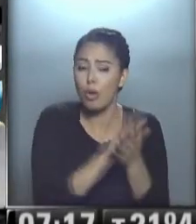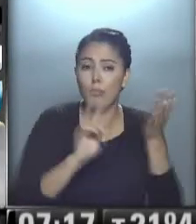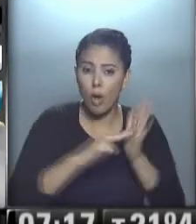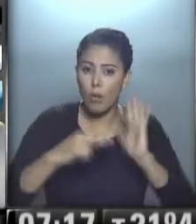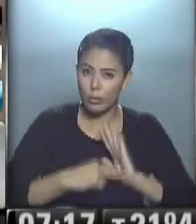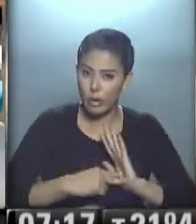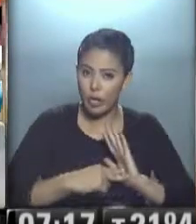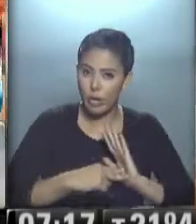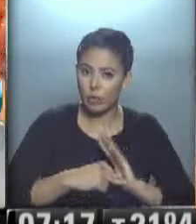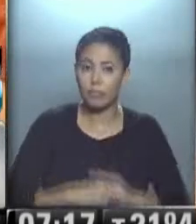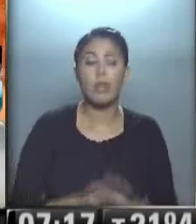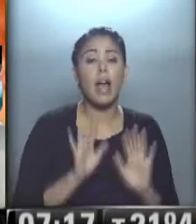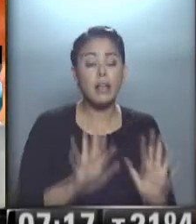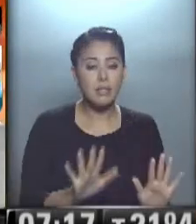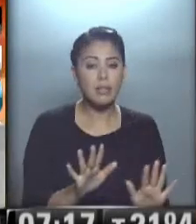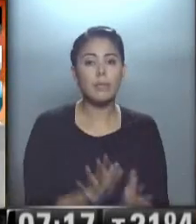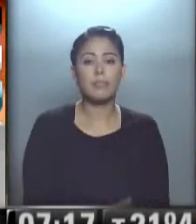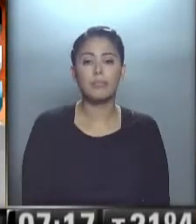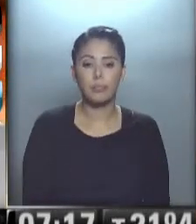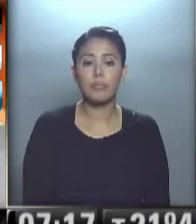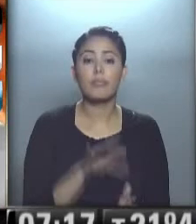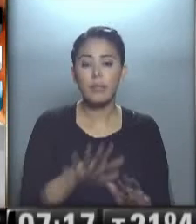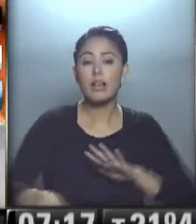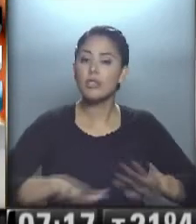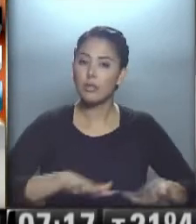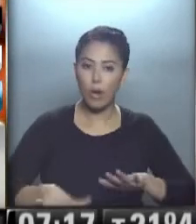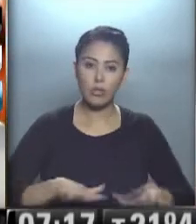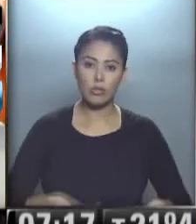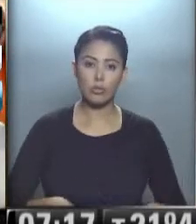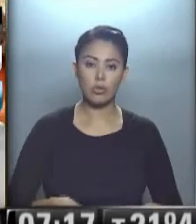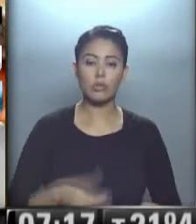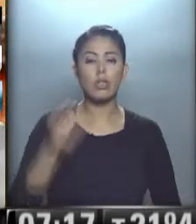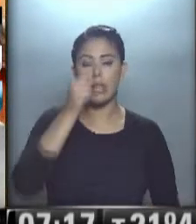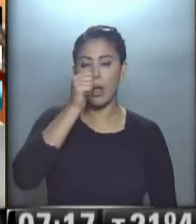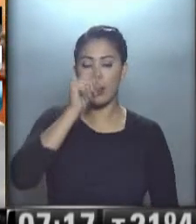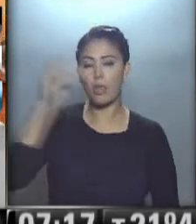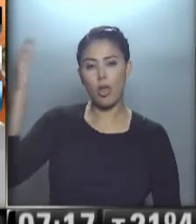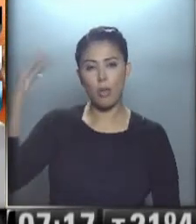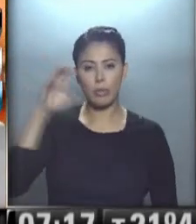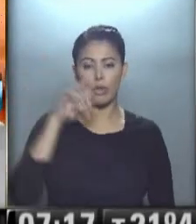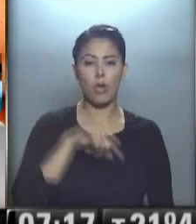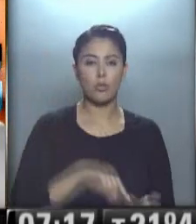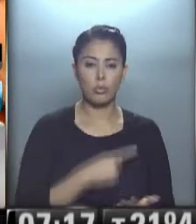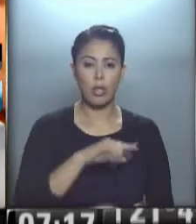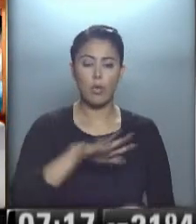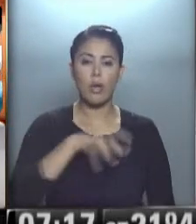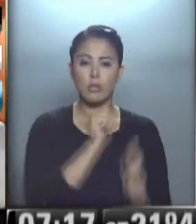que se presenten esto fue el panorama y la situación que se vivió durante el fin de semana en la ciudad de rosario provincia de santa